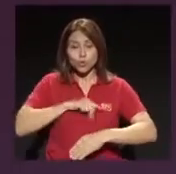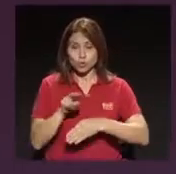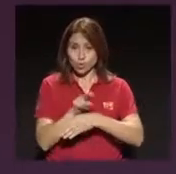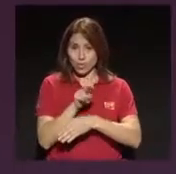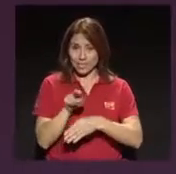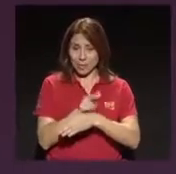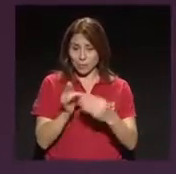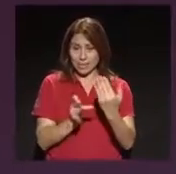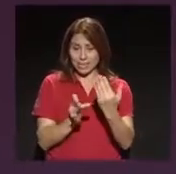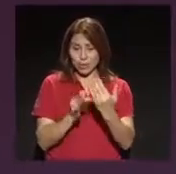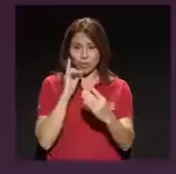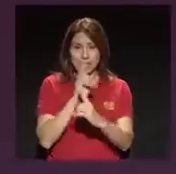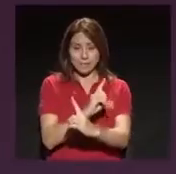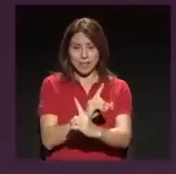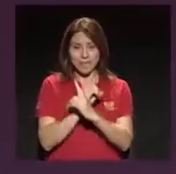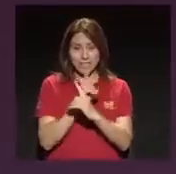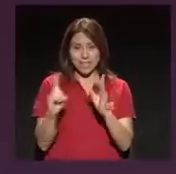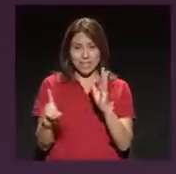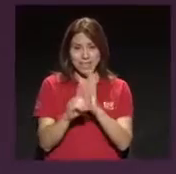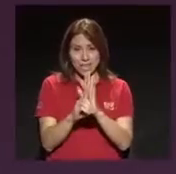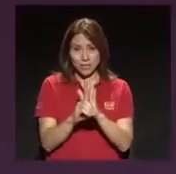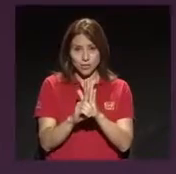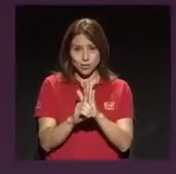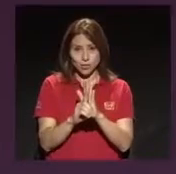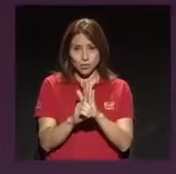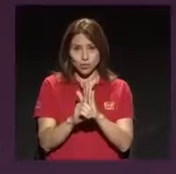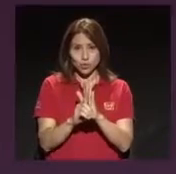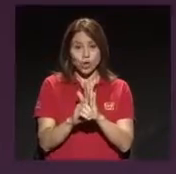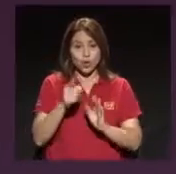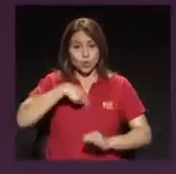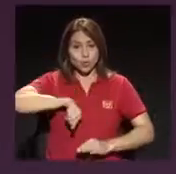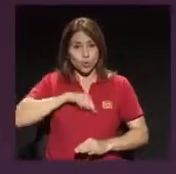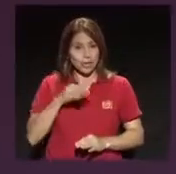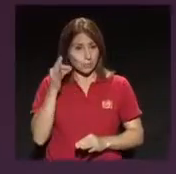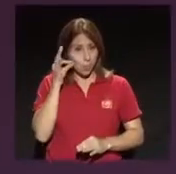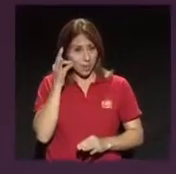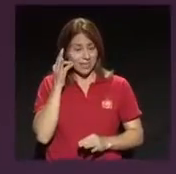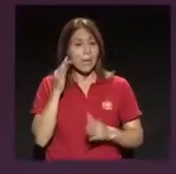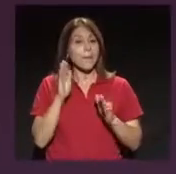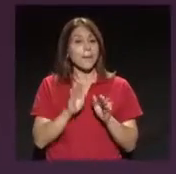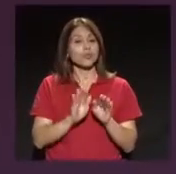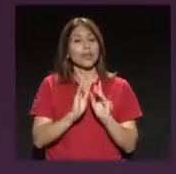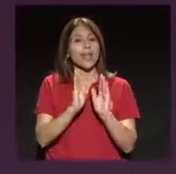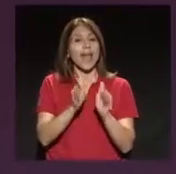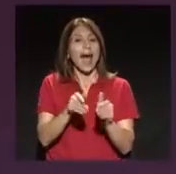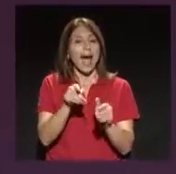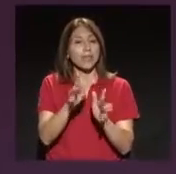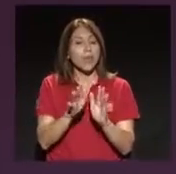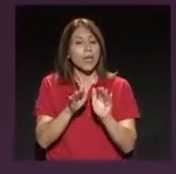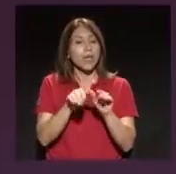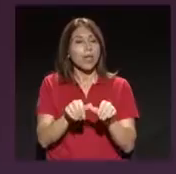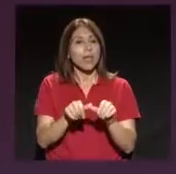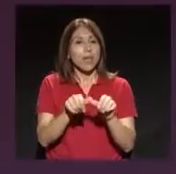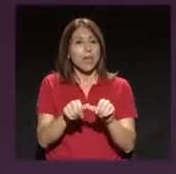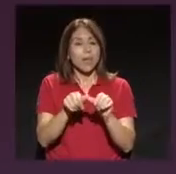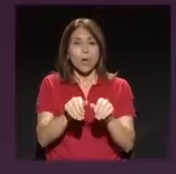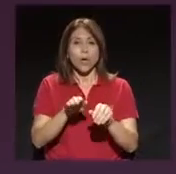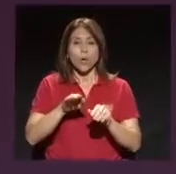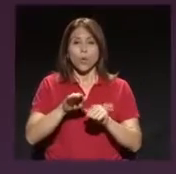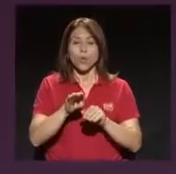mujeres para defender esos derechos, vamos dejando una huella digital. Y esta huella digital muchas veces se utiliza para